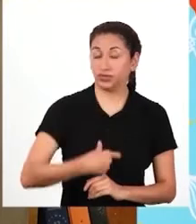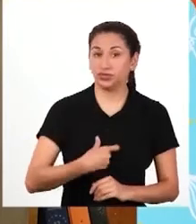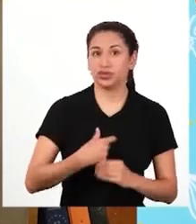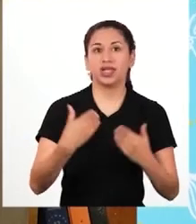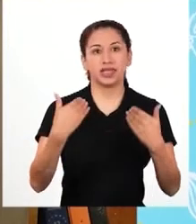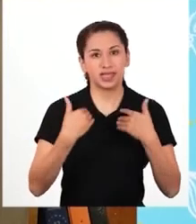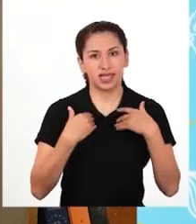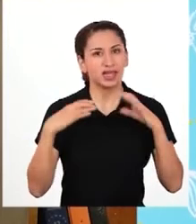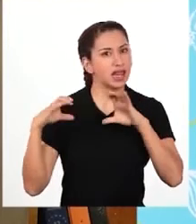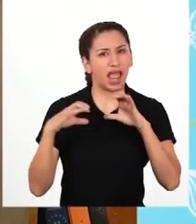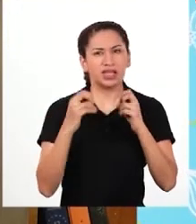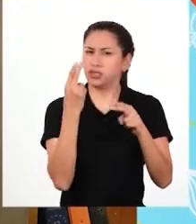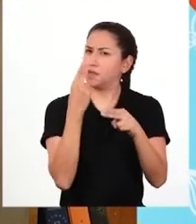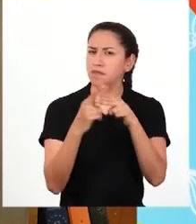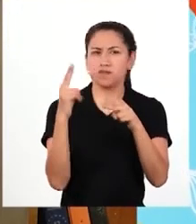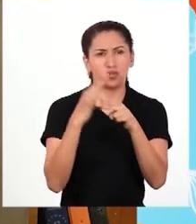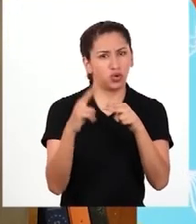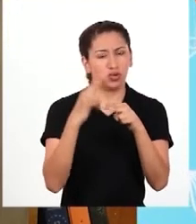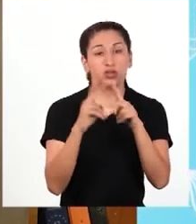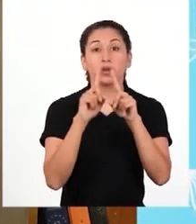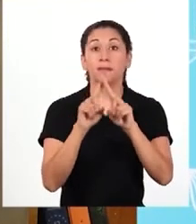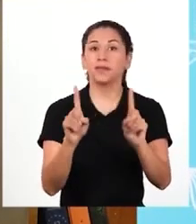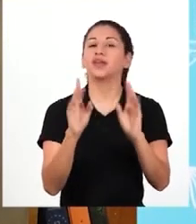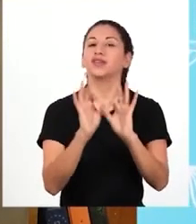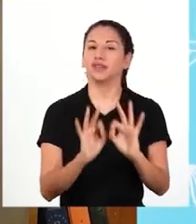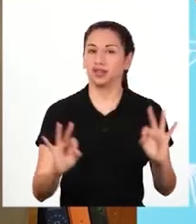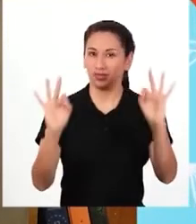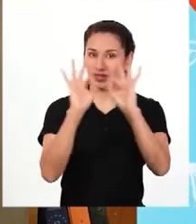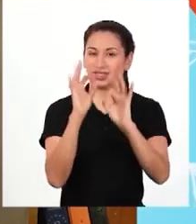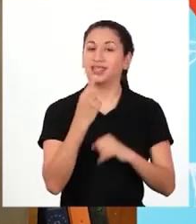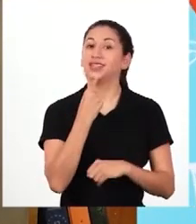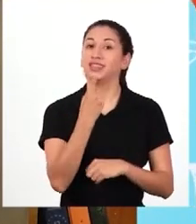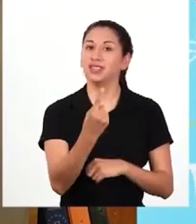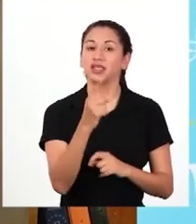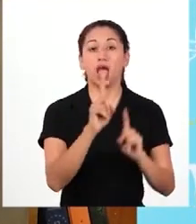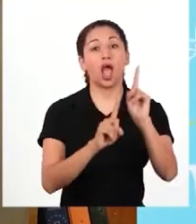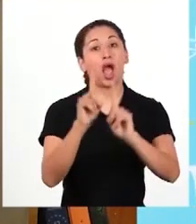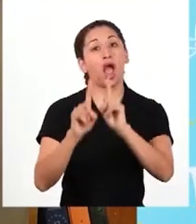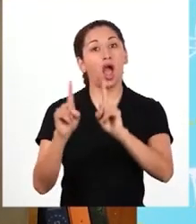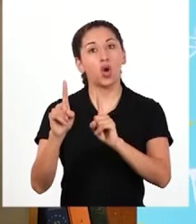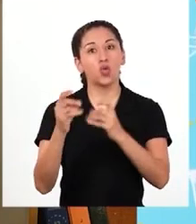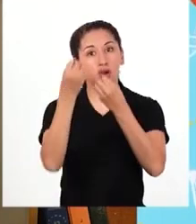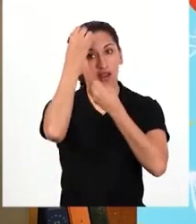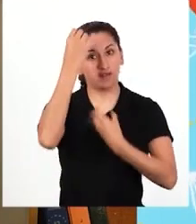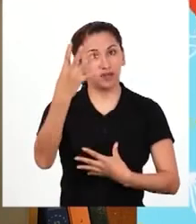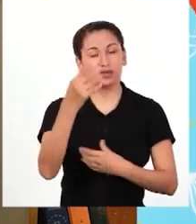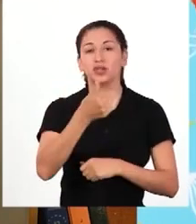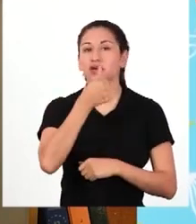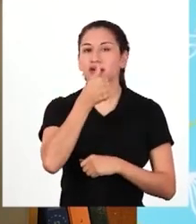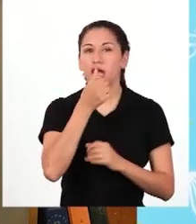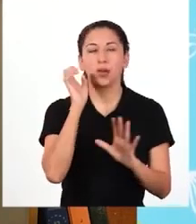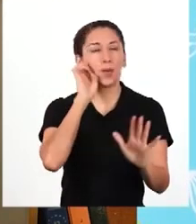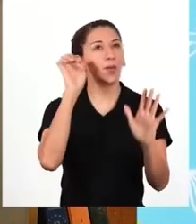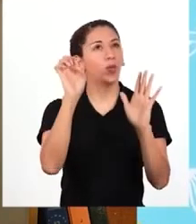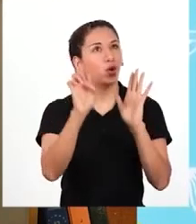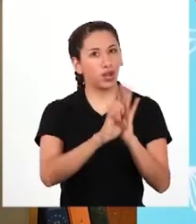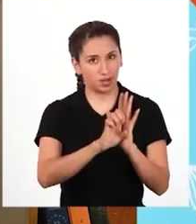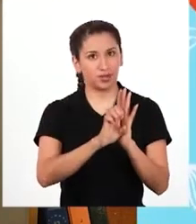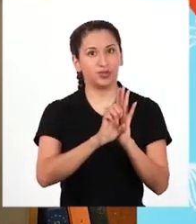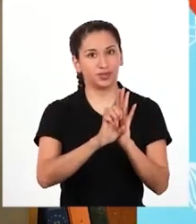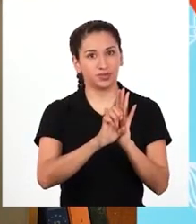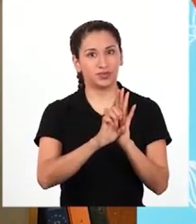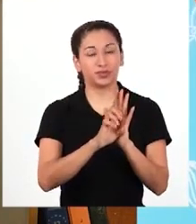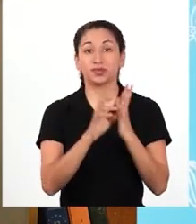presentación personal debe realizarse de manera breve, pero es importante mencionar algún dato